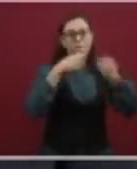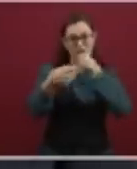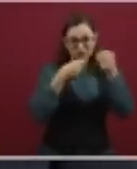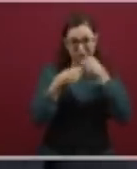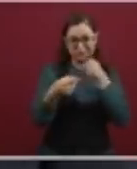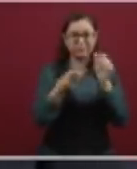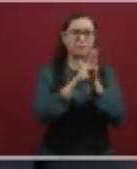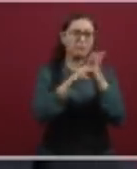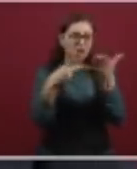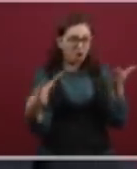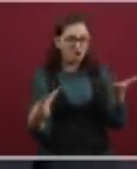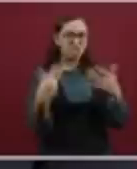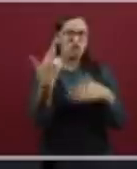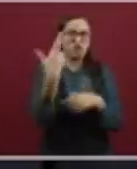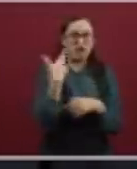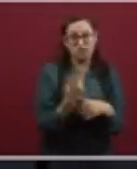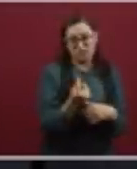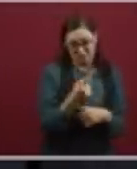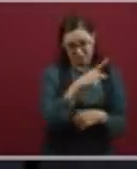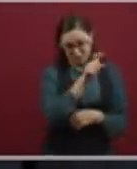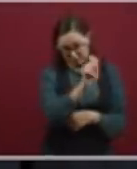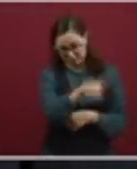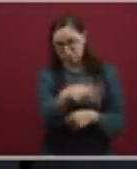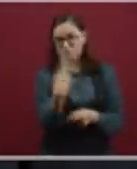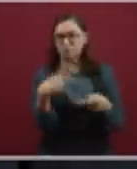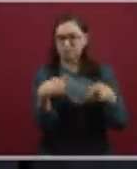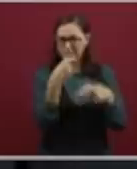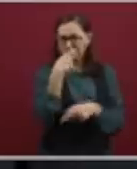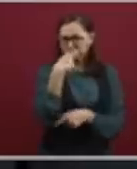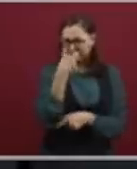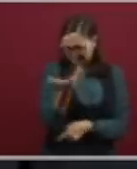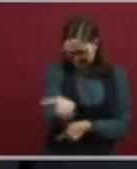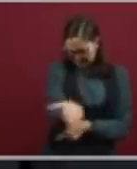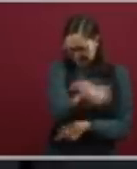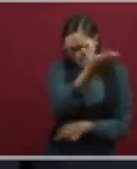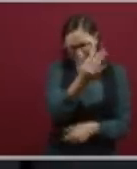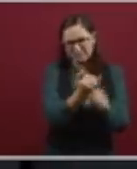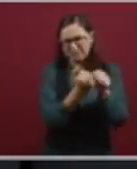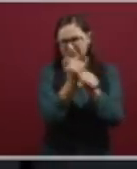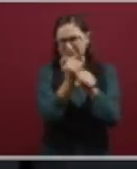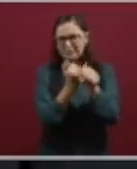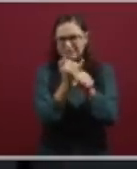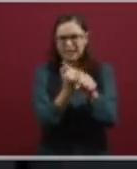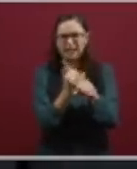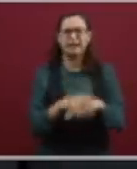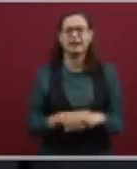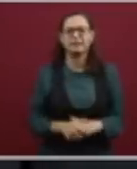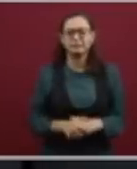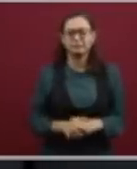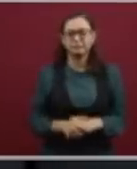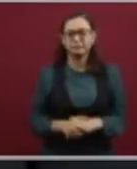medicina. Eso sería muy bueno. Y no solo eso,